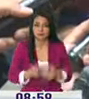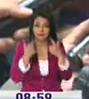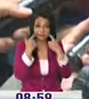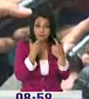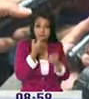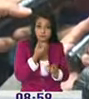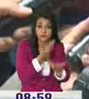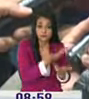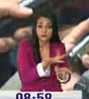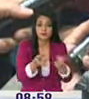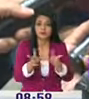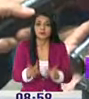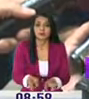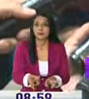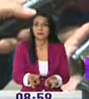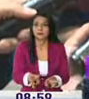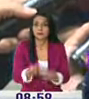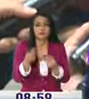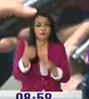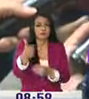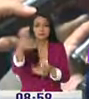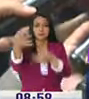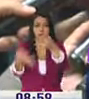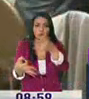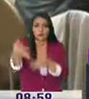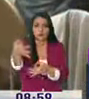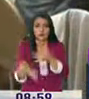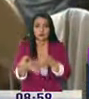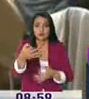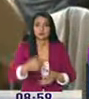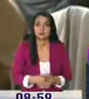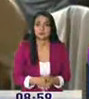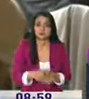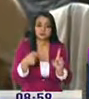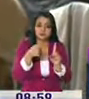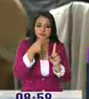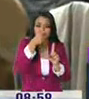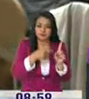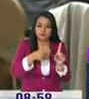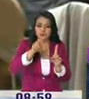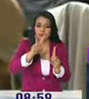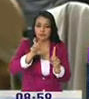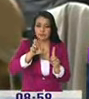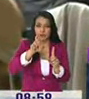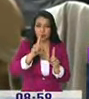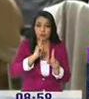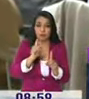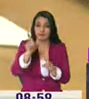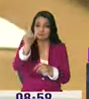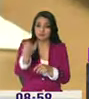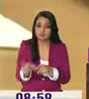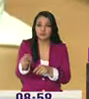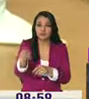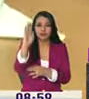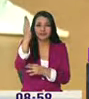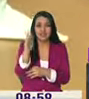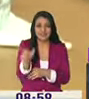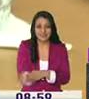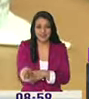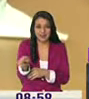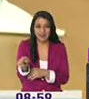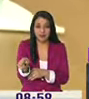sino a través ya del conocimiento directo del señor juez. Verduga también comentó que el brasileño Ricardo Vieira le pidió que